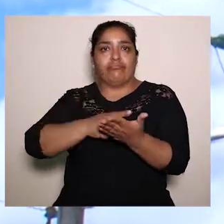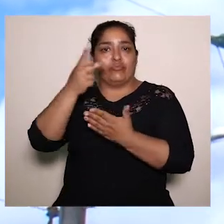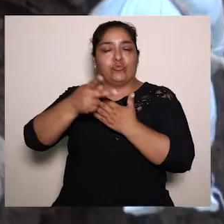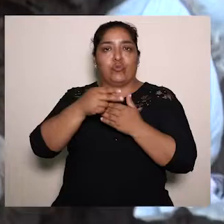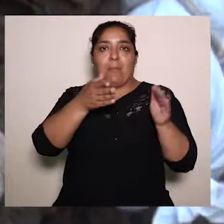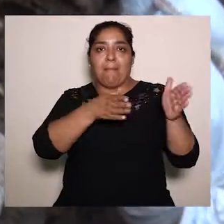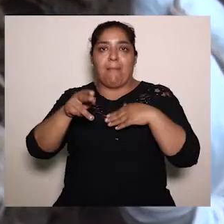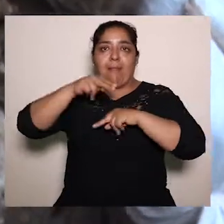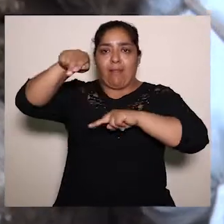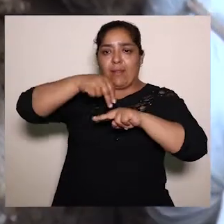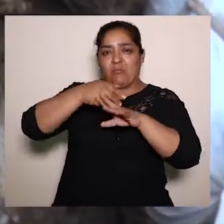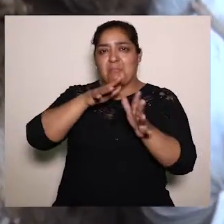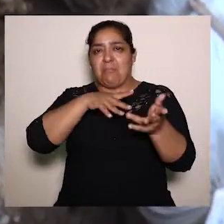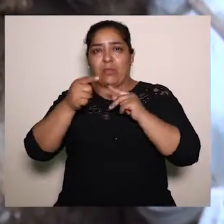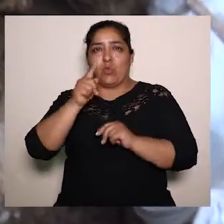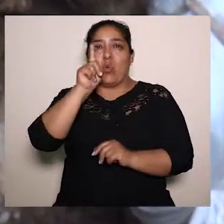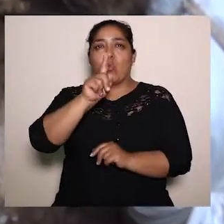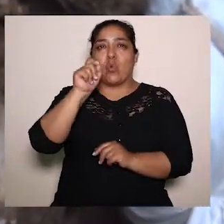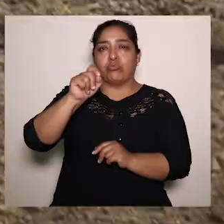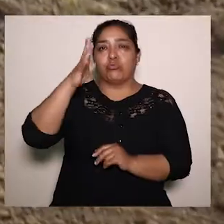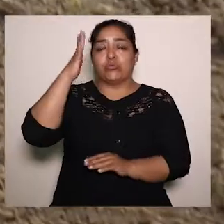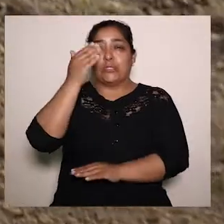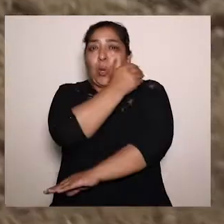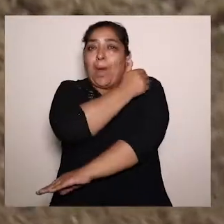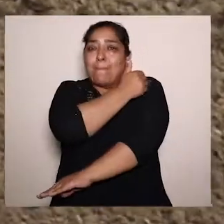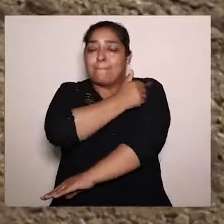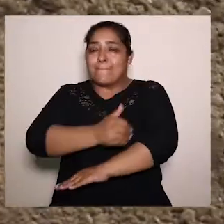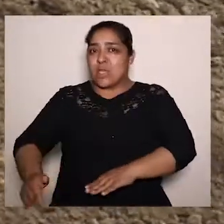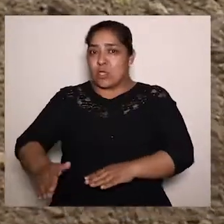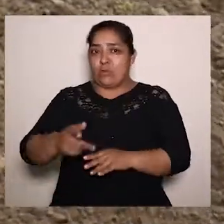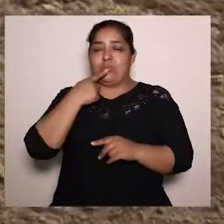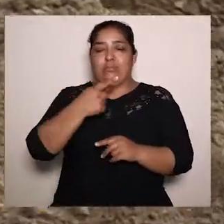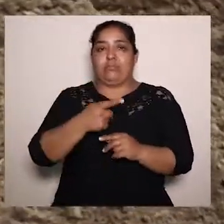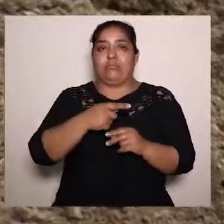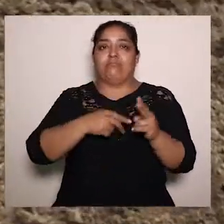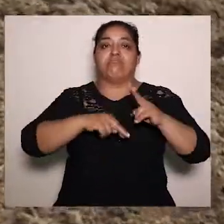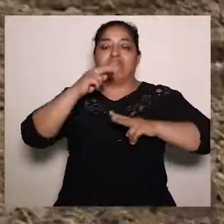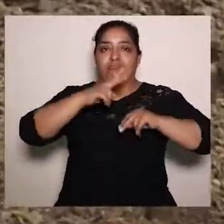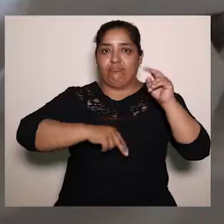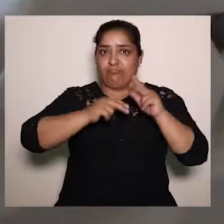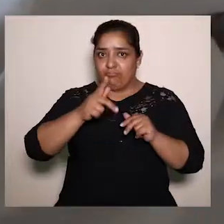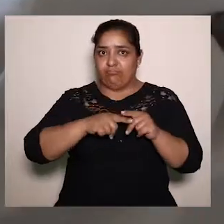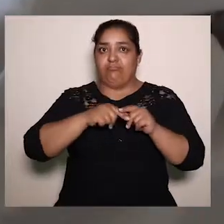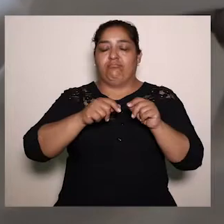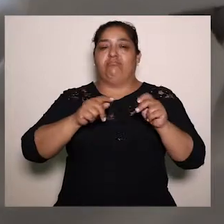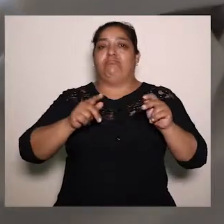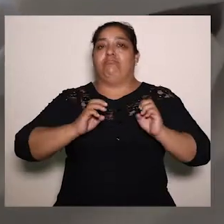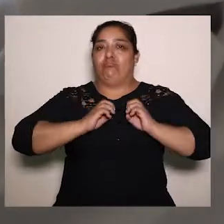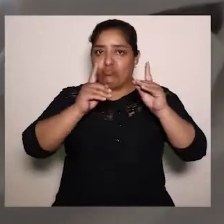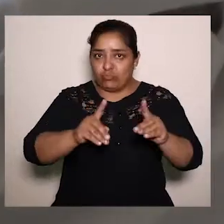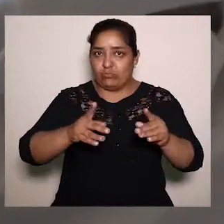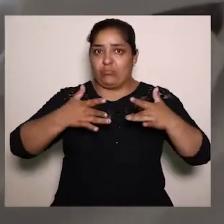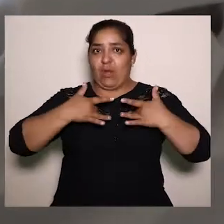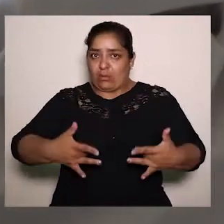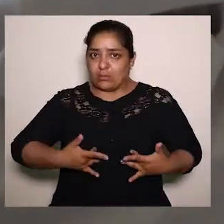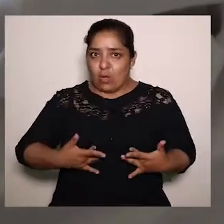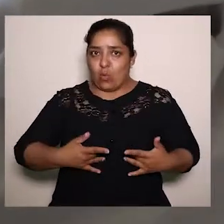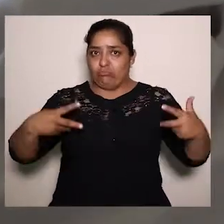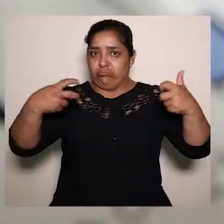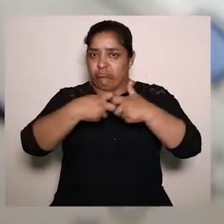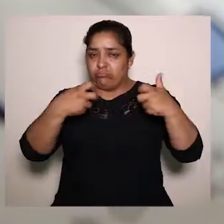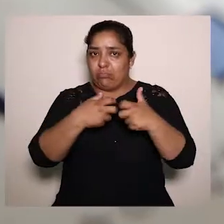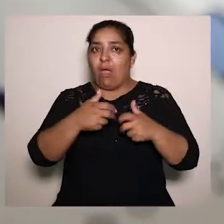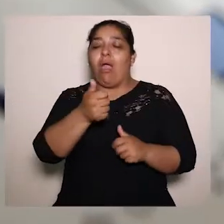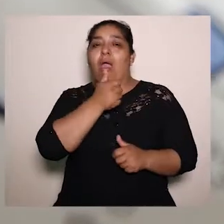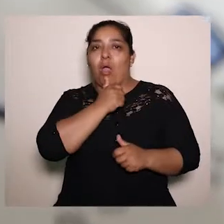iniciativa que suma recursos por 1.5 millones de pesos en inversión para infraestructura educación salud energía